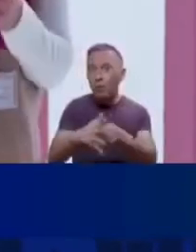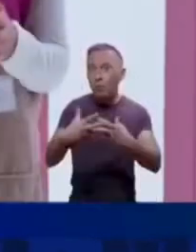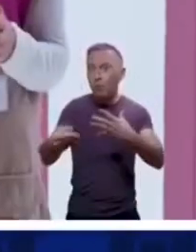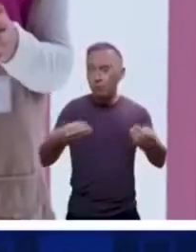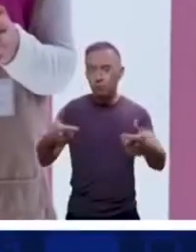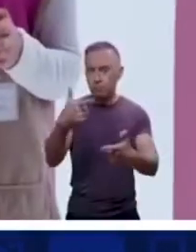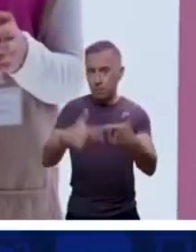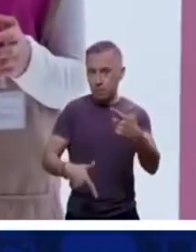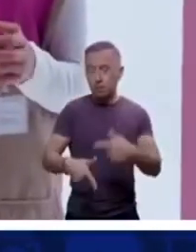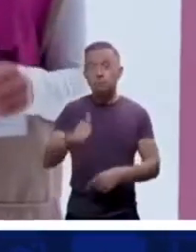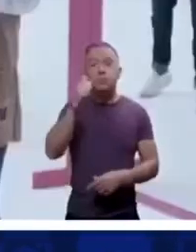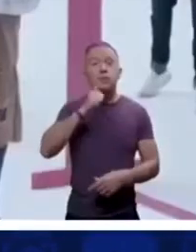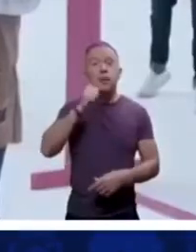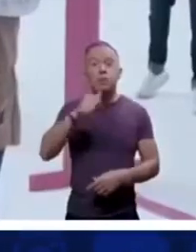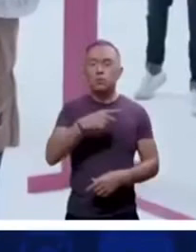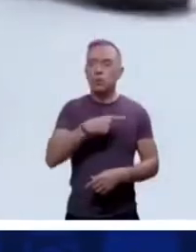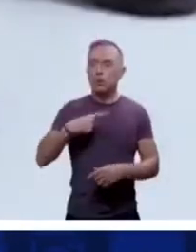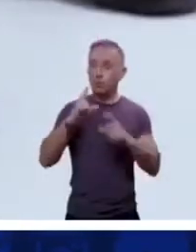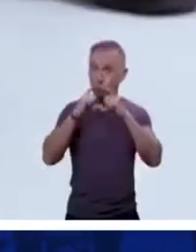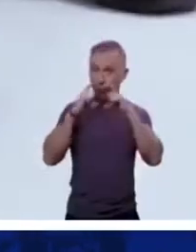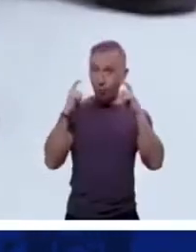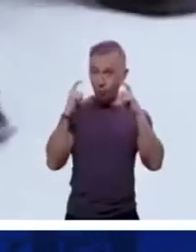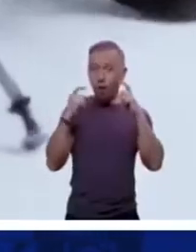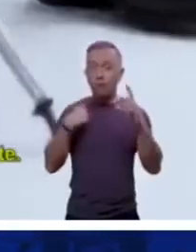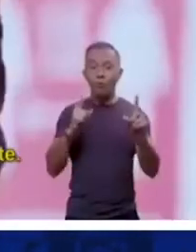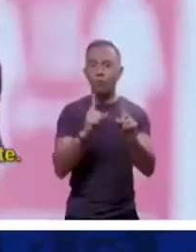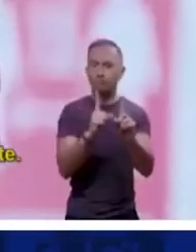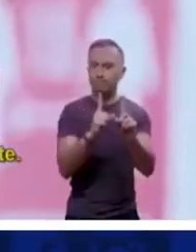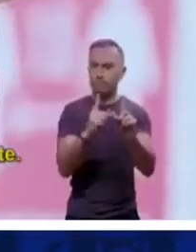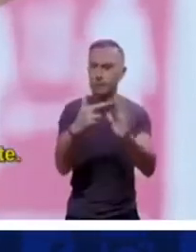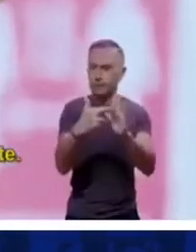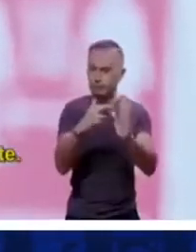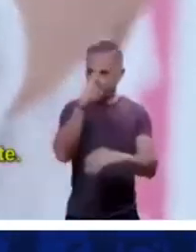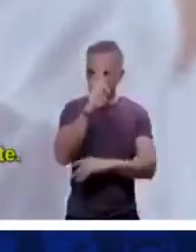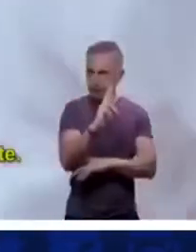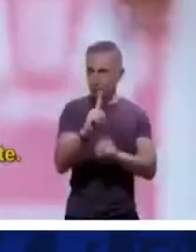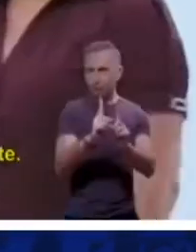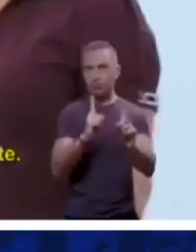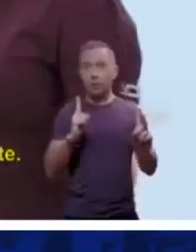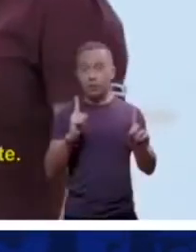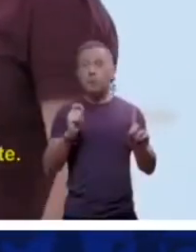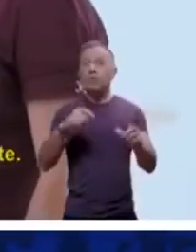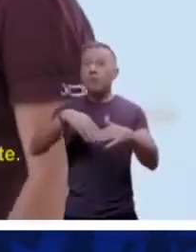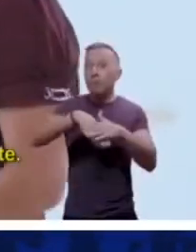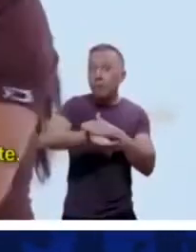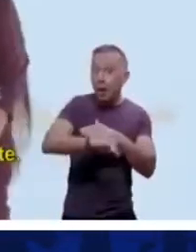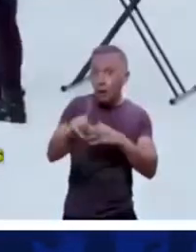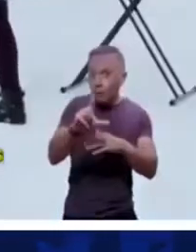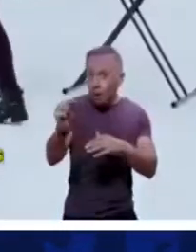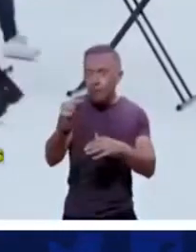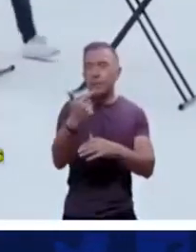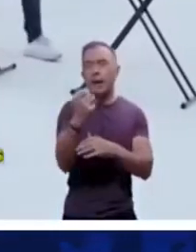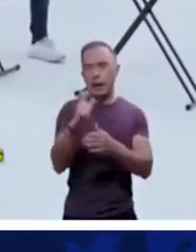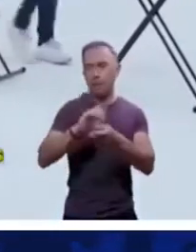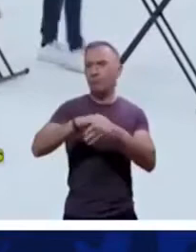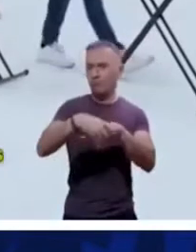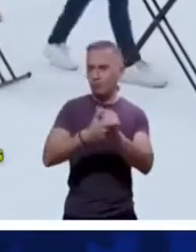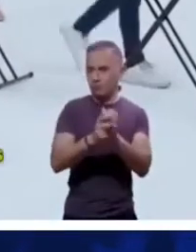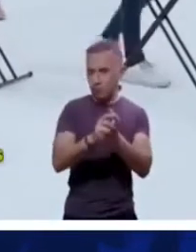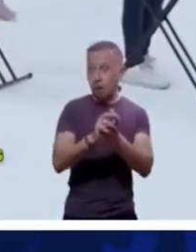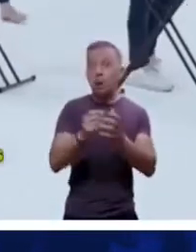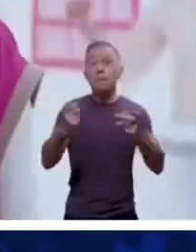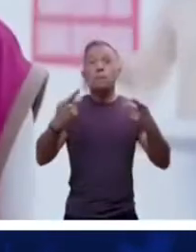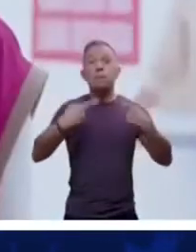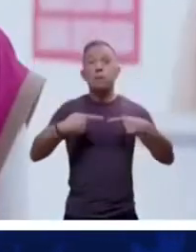federal puedes checar muy bien cuáles son los diputados de representación proporcional y los de plurinominales o sea que son los preliminares y los de mayores